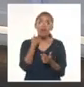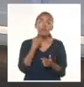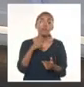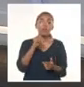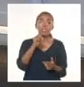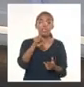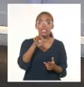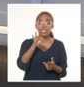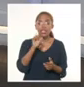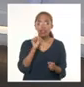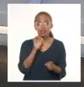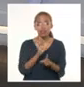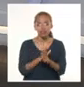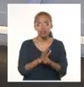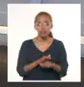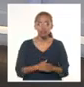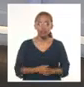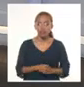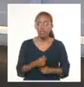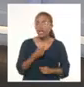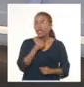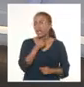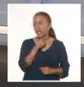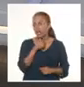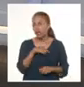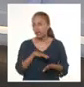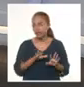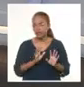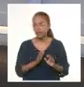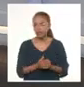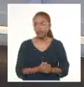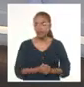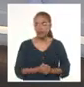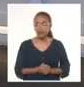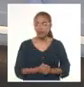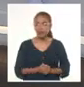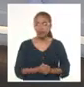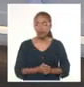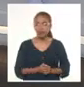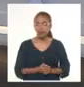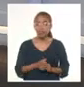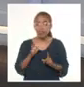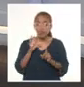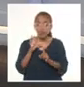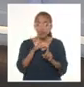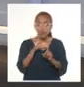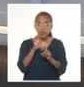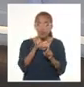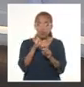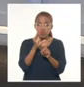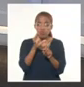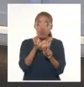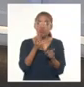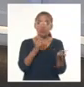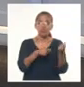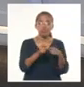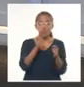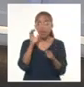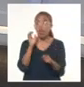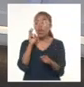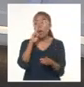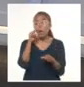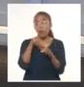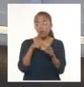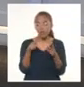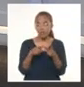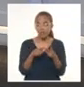de asfixia. ¿A cuáles me refiero? Por ejemplo, hablo de la persecución a los suministros de combustibles, el acoso a nuestro personal